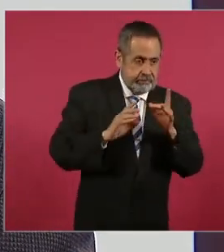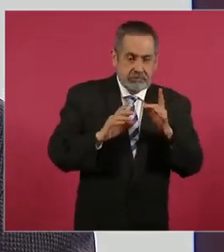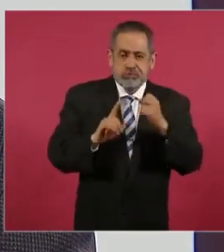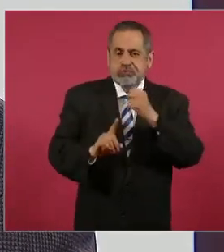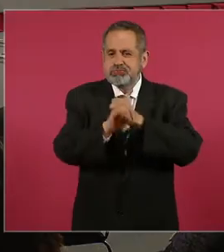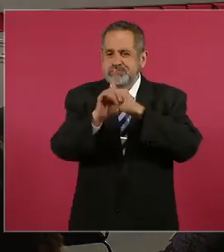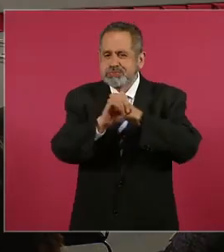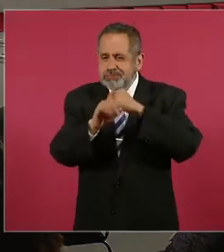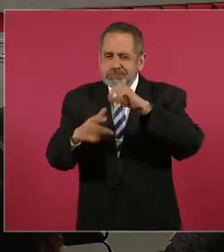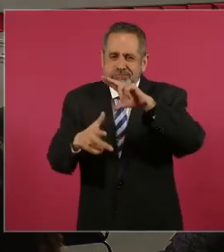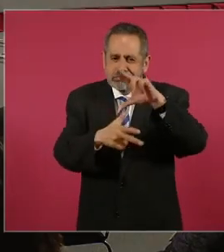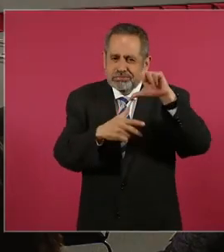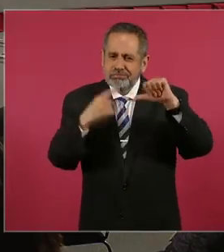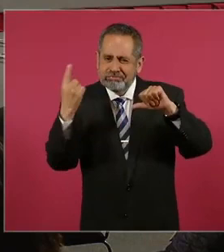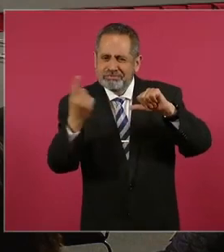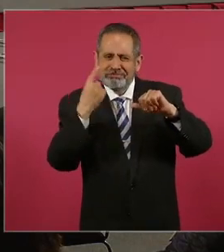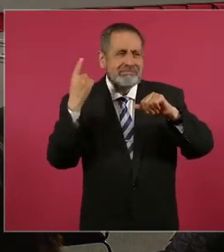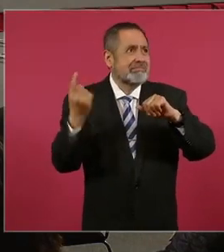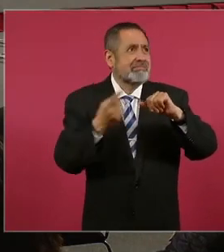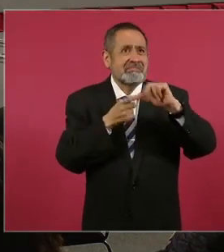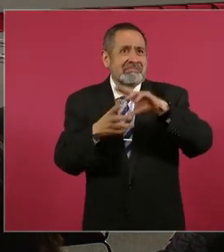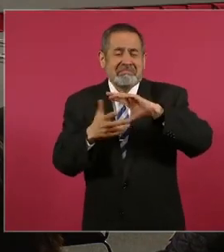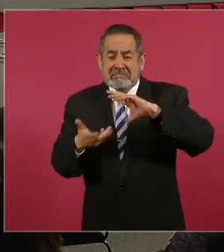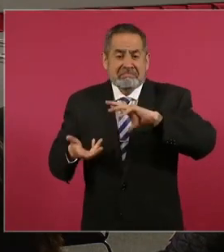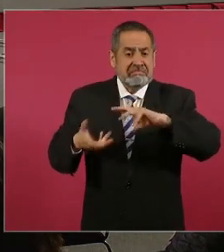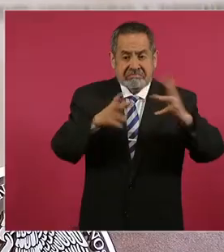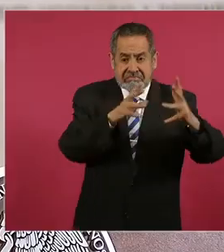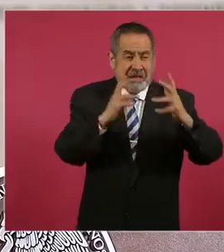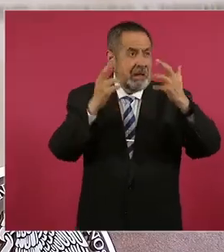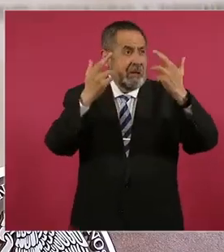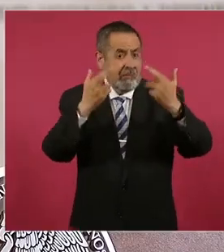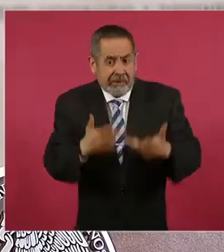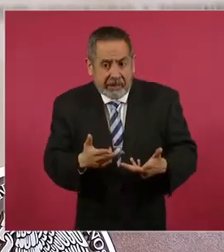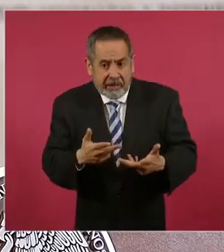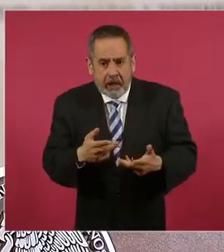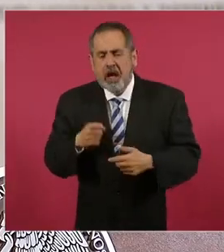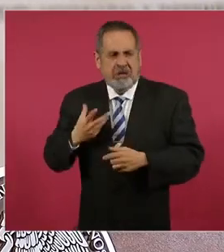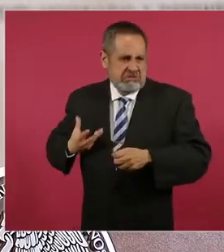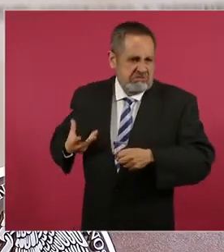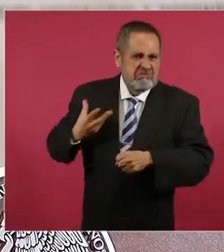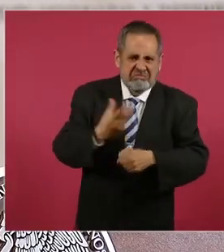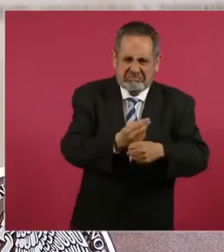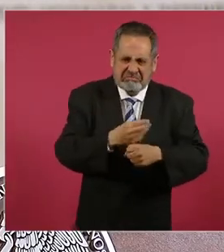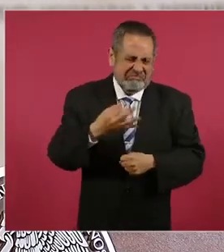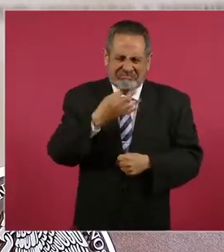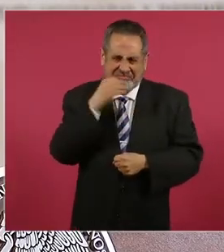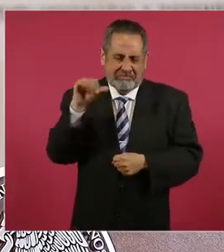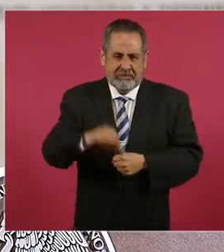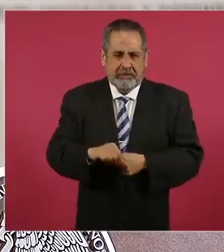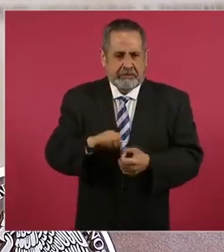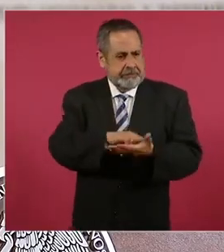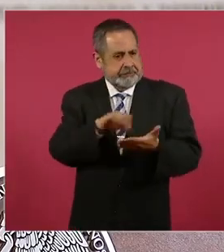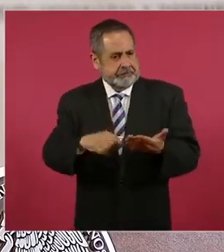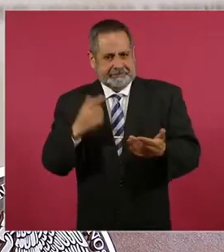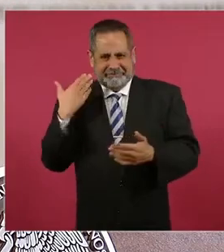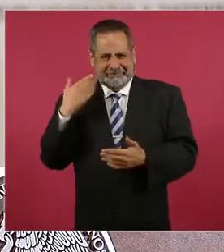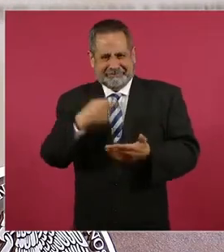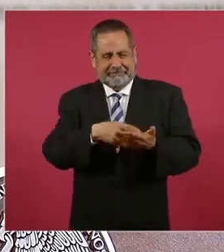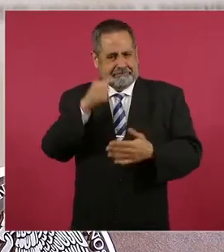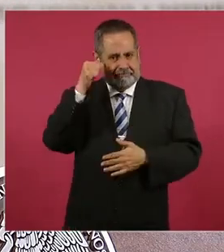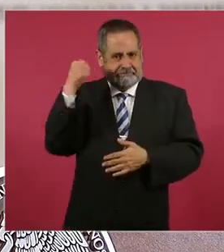los fenómenos huracanes y más de este tipo. Acapulco ha sido un ejemplo de